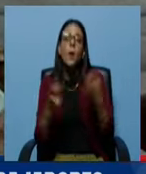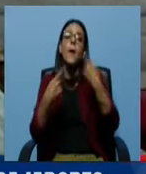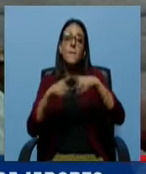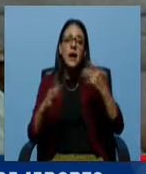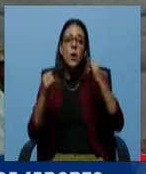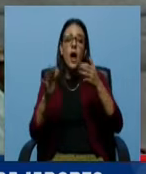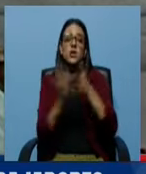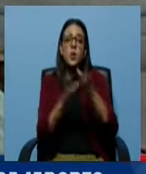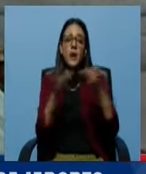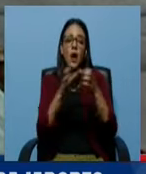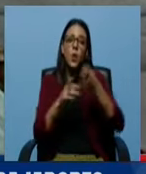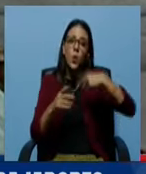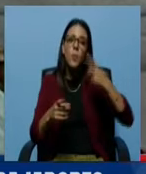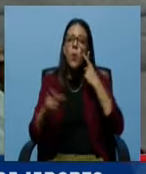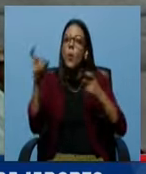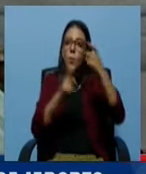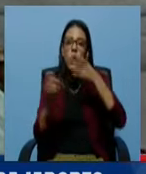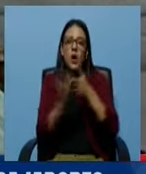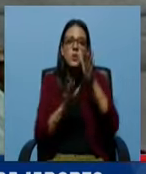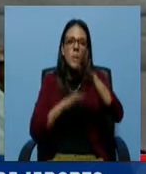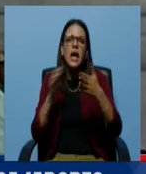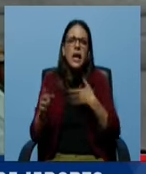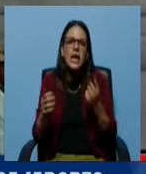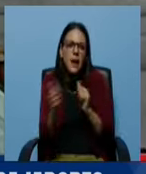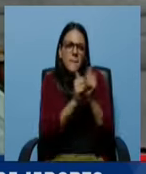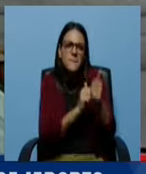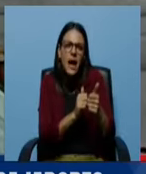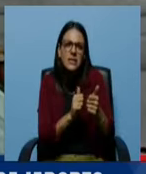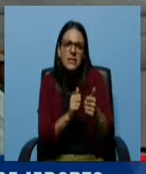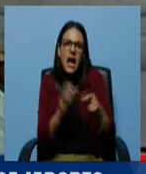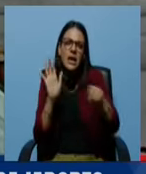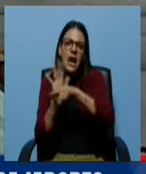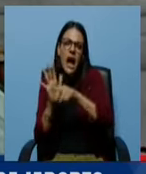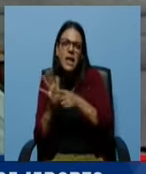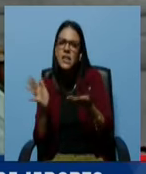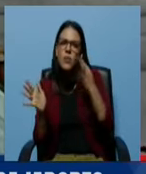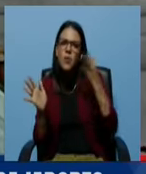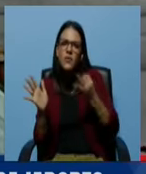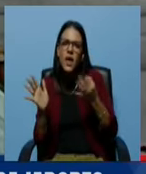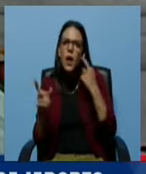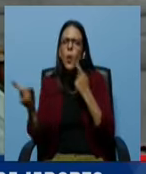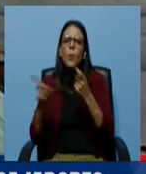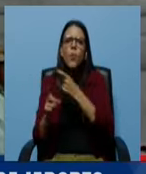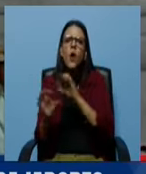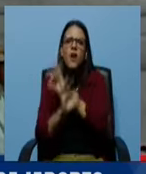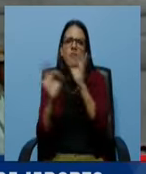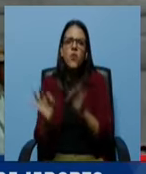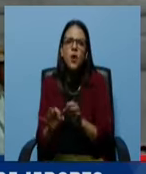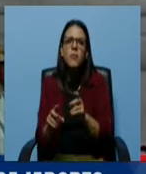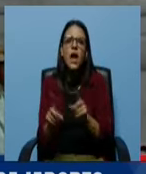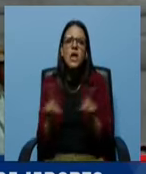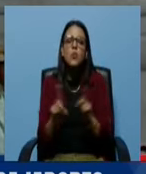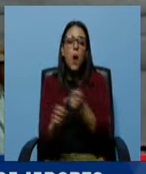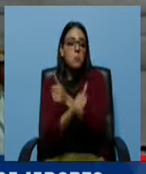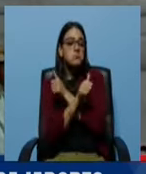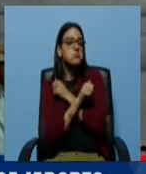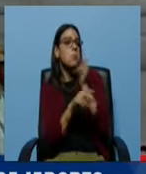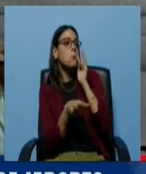movimiento de izquierda, progresista, de avanzada, lo peor que le puede pasar es quedarse a contemplar lo que